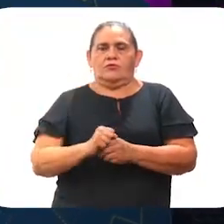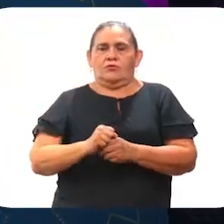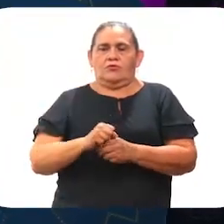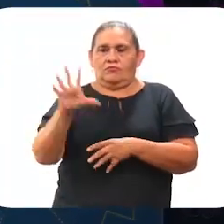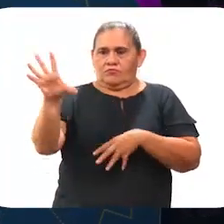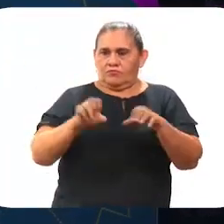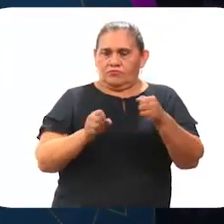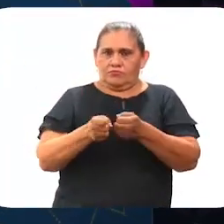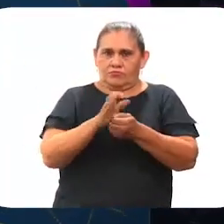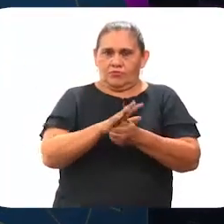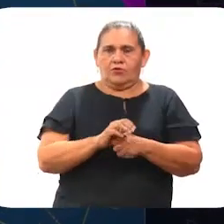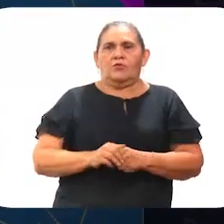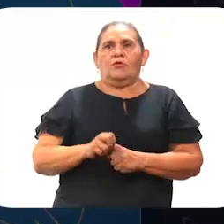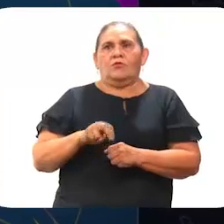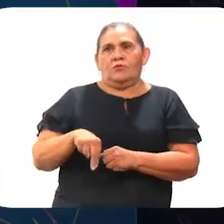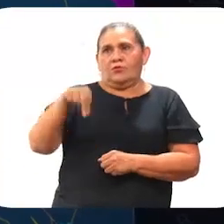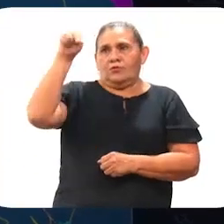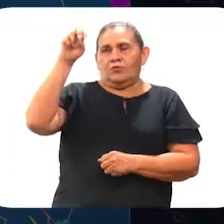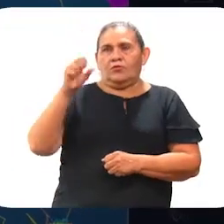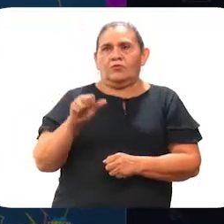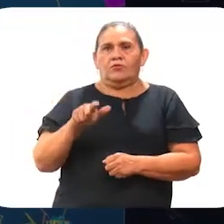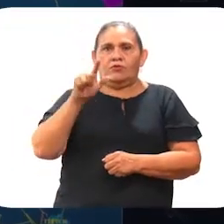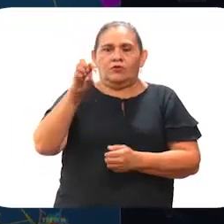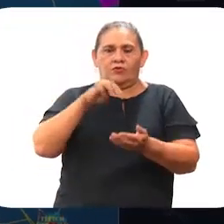coronavirus, que viven en la zona norte